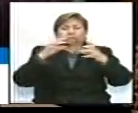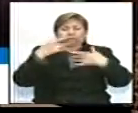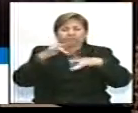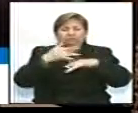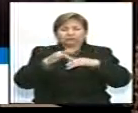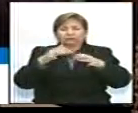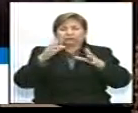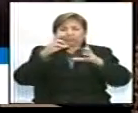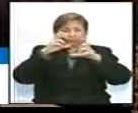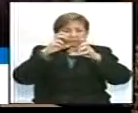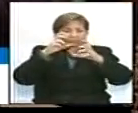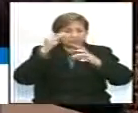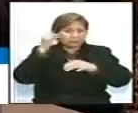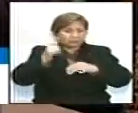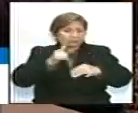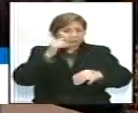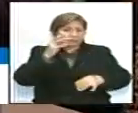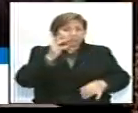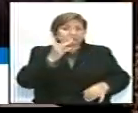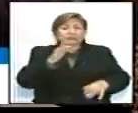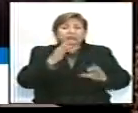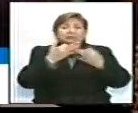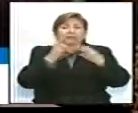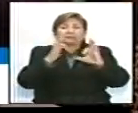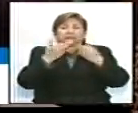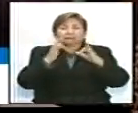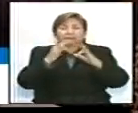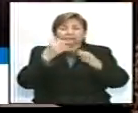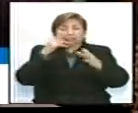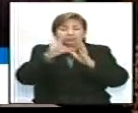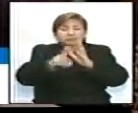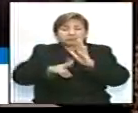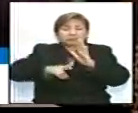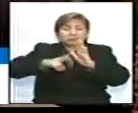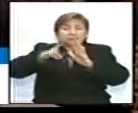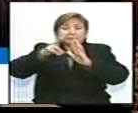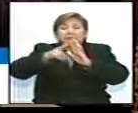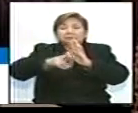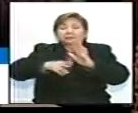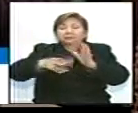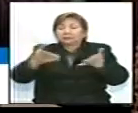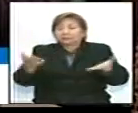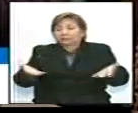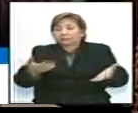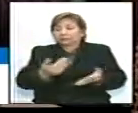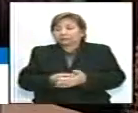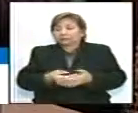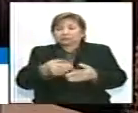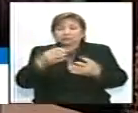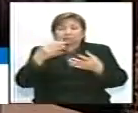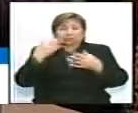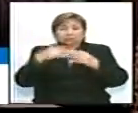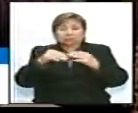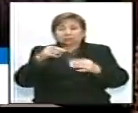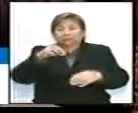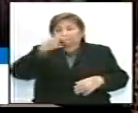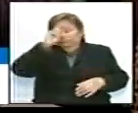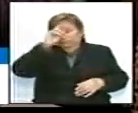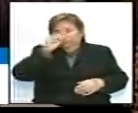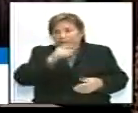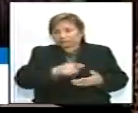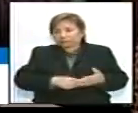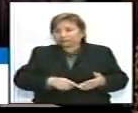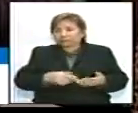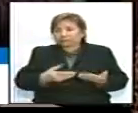desnuda, inconsciente, en el Facebook. Le publicaban videos en esta página de pornografía peruana